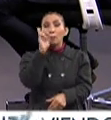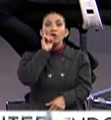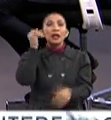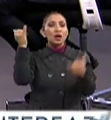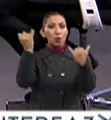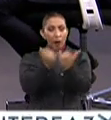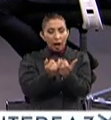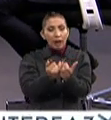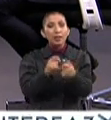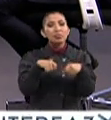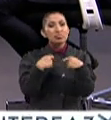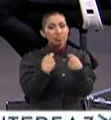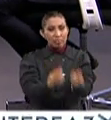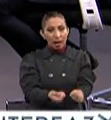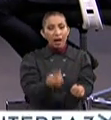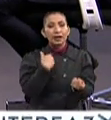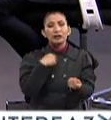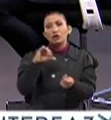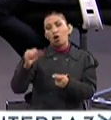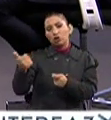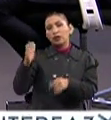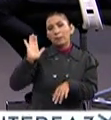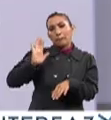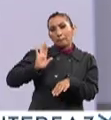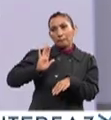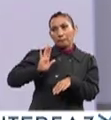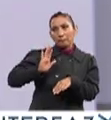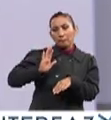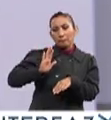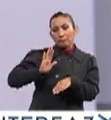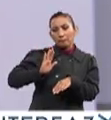mujeres. Y bueno, tienen además algunas otras,